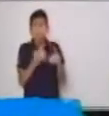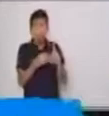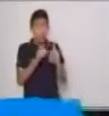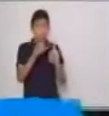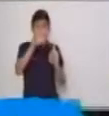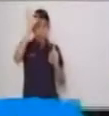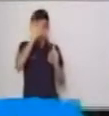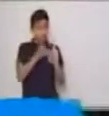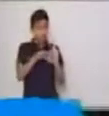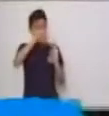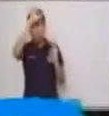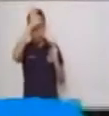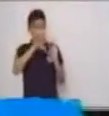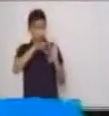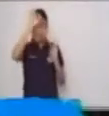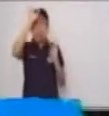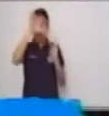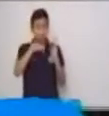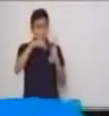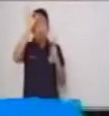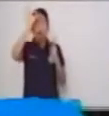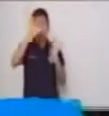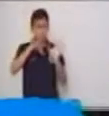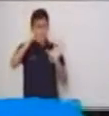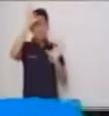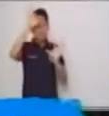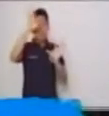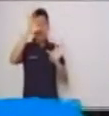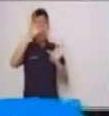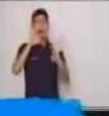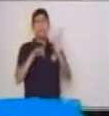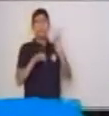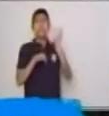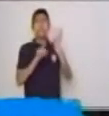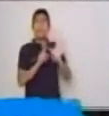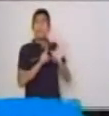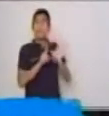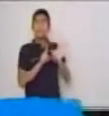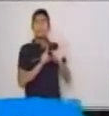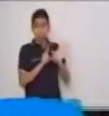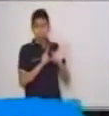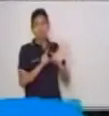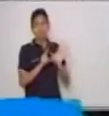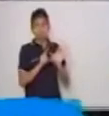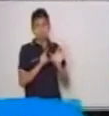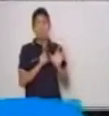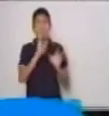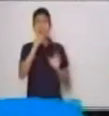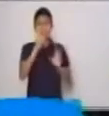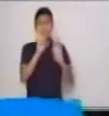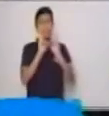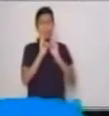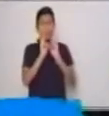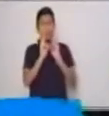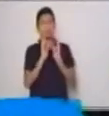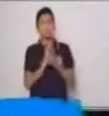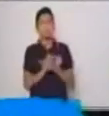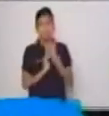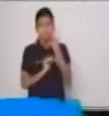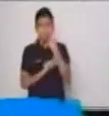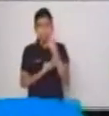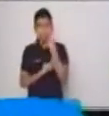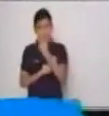1, 2, 3, 4, 5 y 6. El planteamiento nos queda de esta